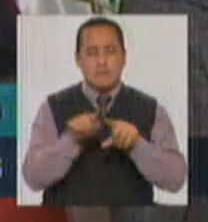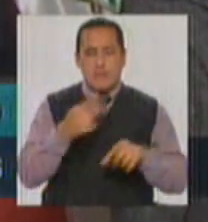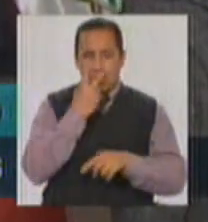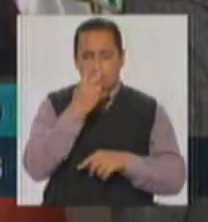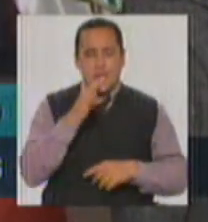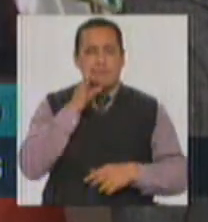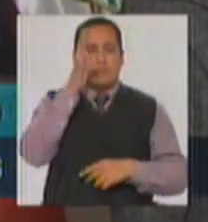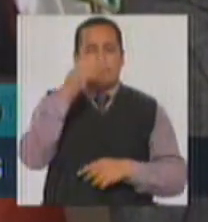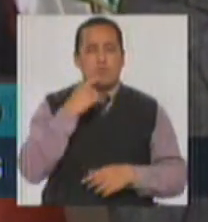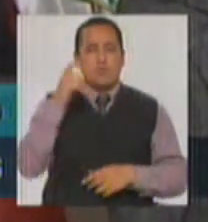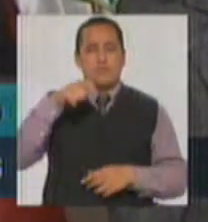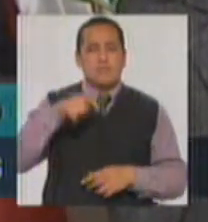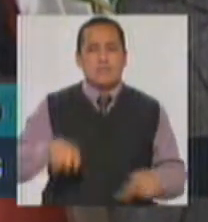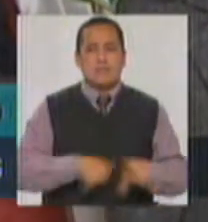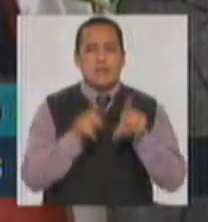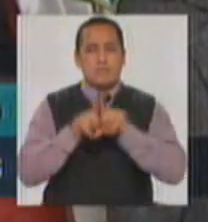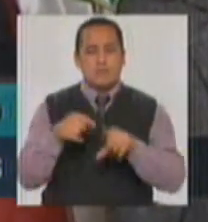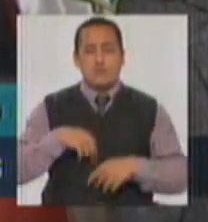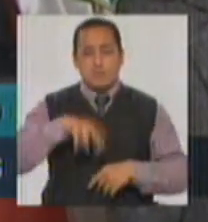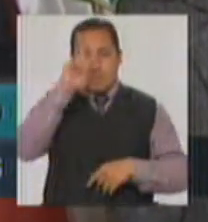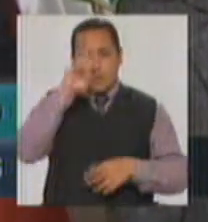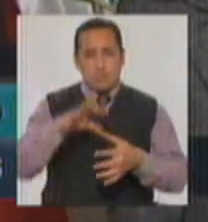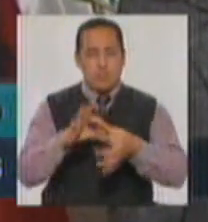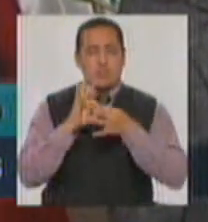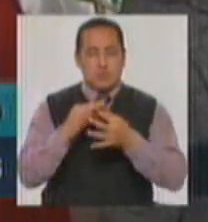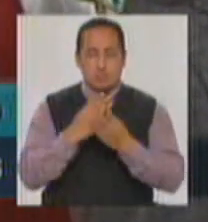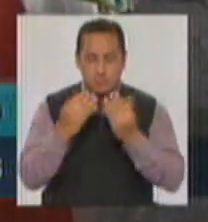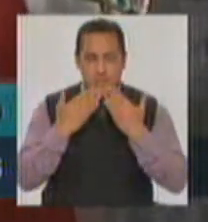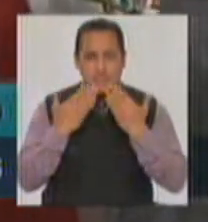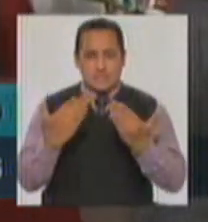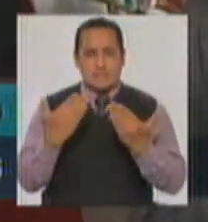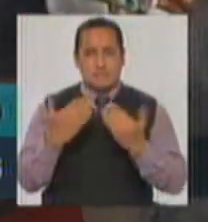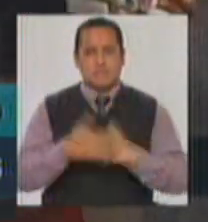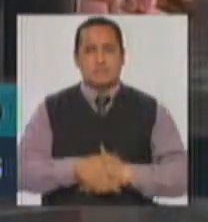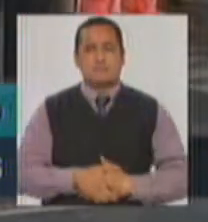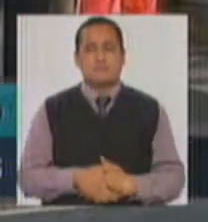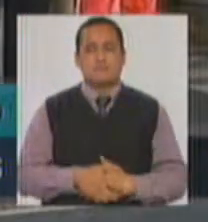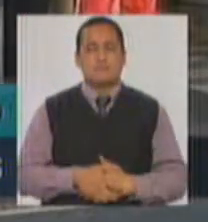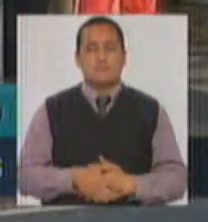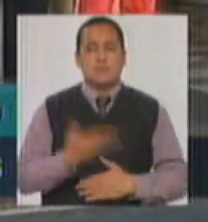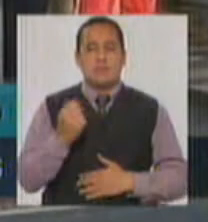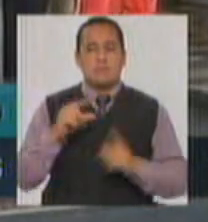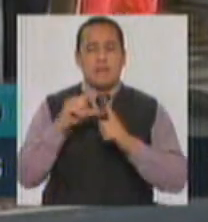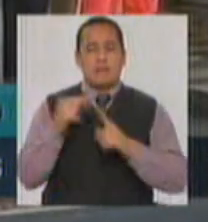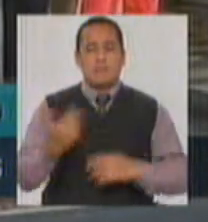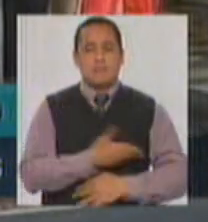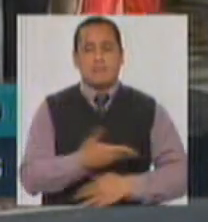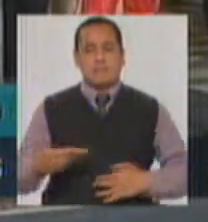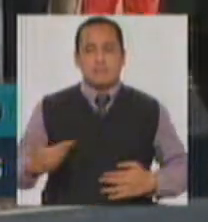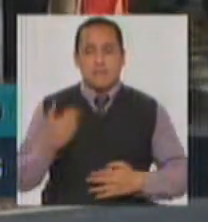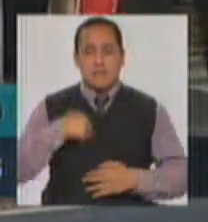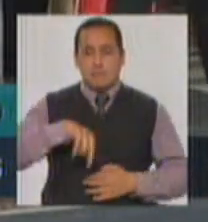futuro con optimismo, de un Perú unido. Muchas gracias. Bien, ha sido la palabra del presidente de la República.